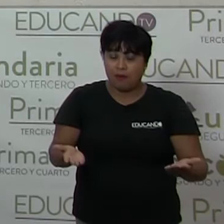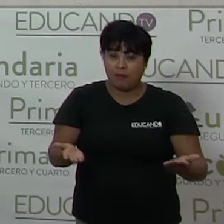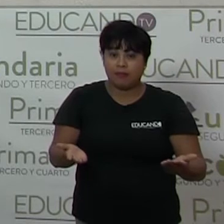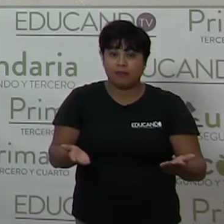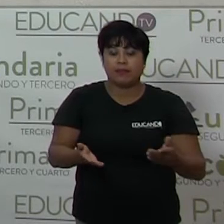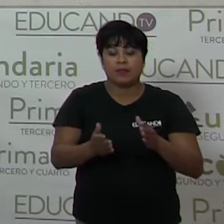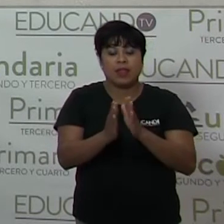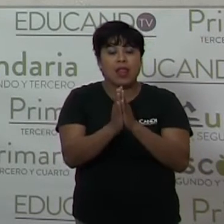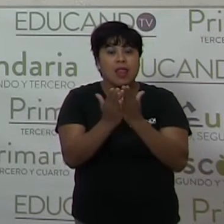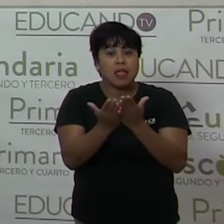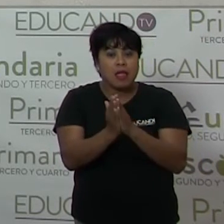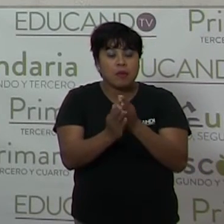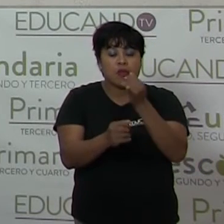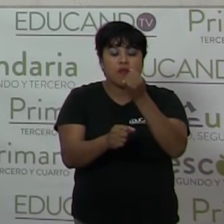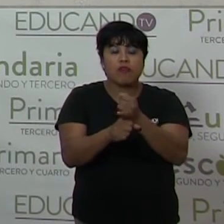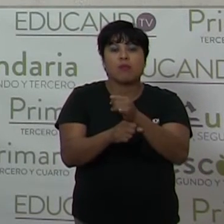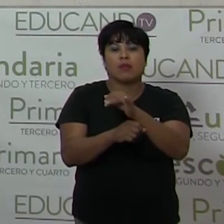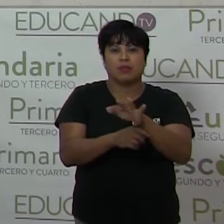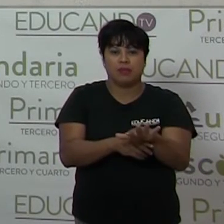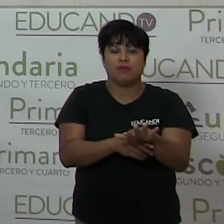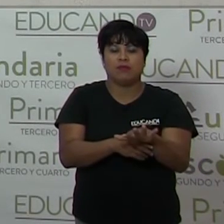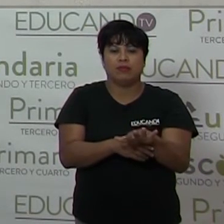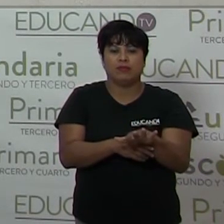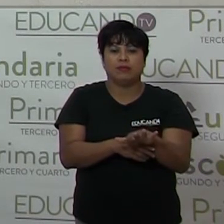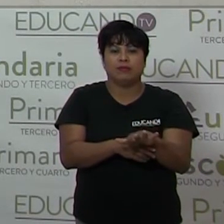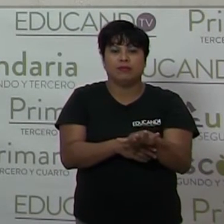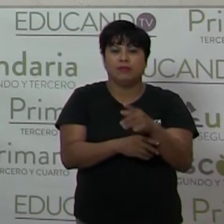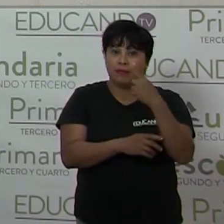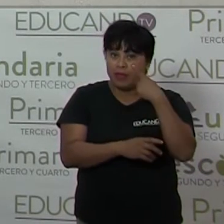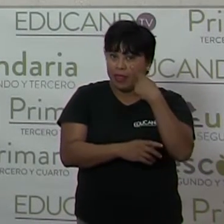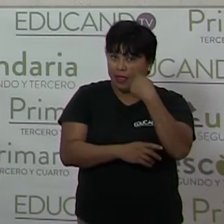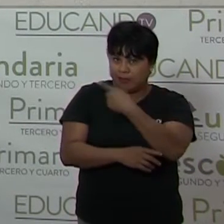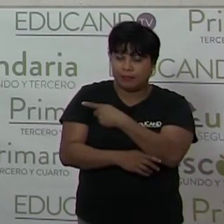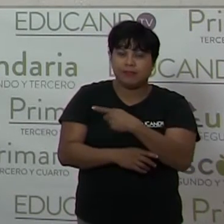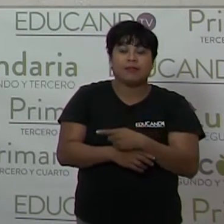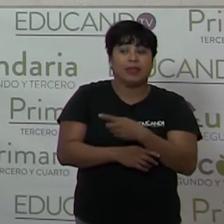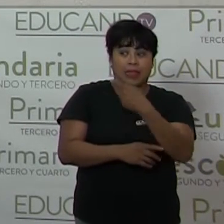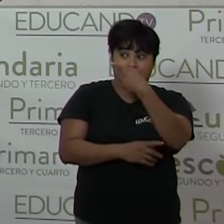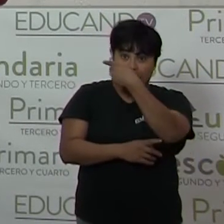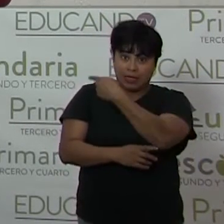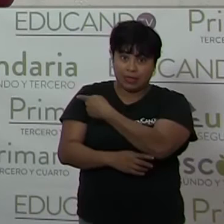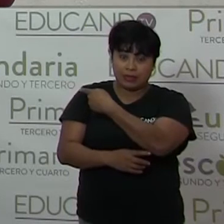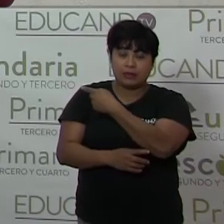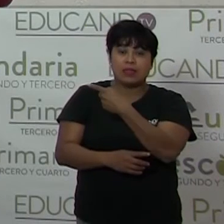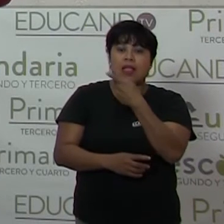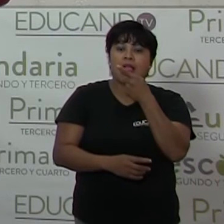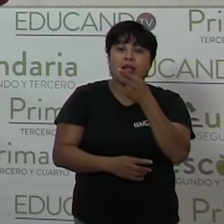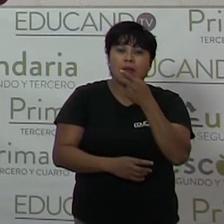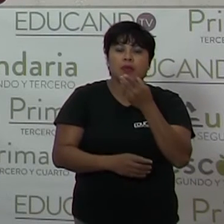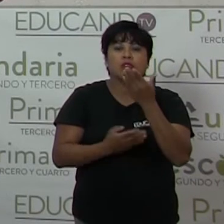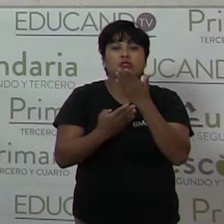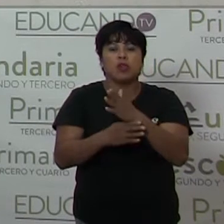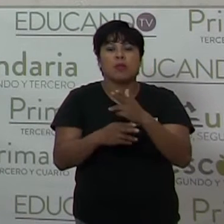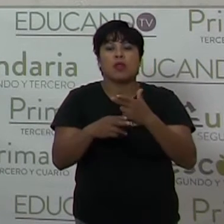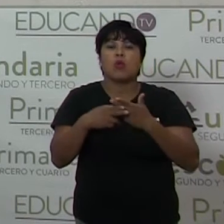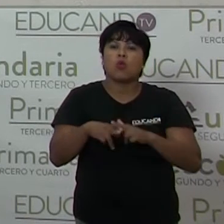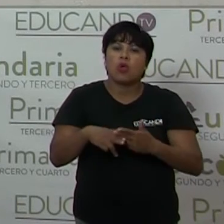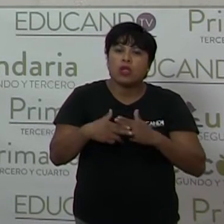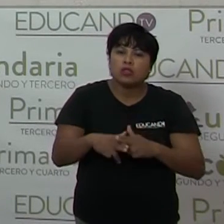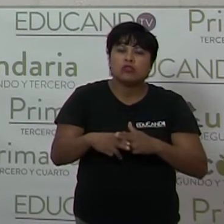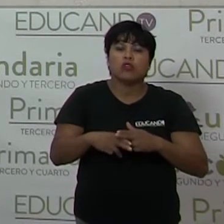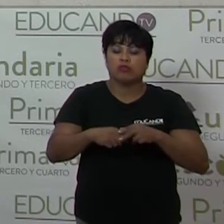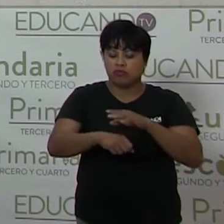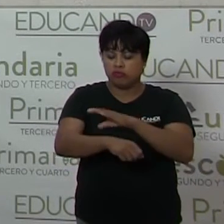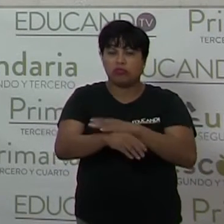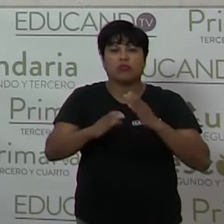libros de informativos mira este que habla de los huesos los